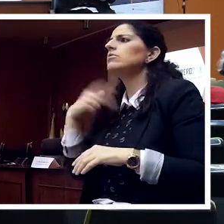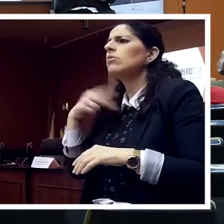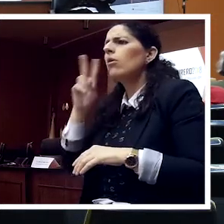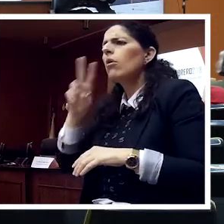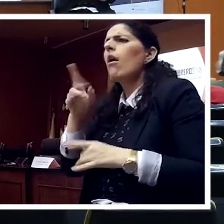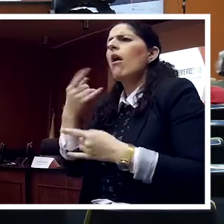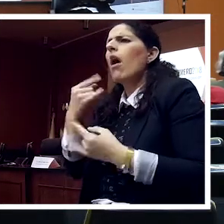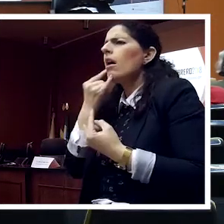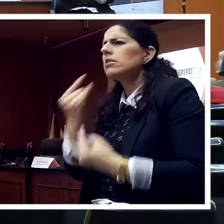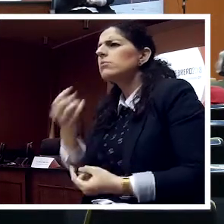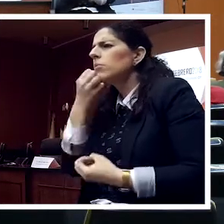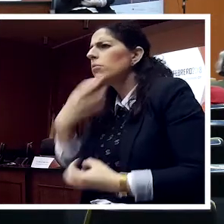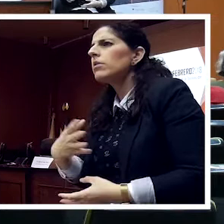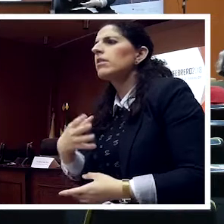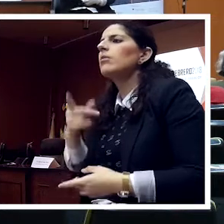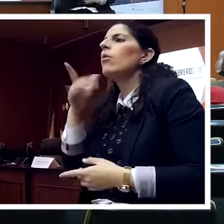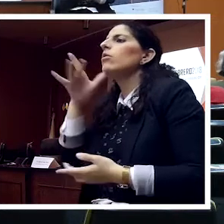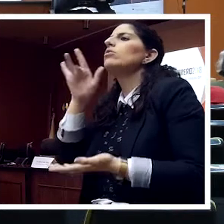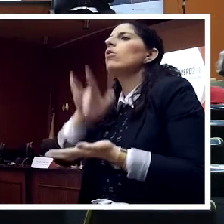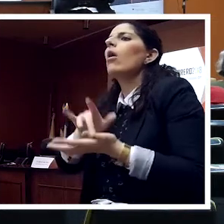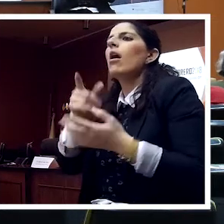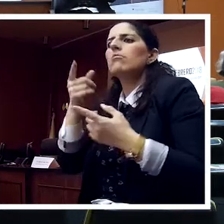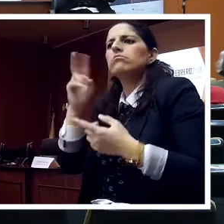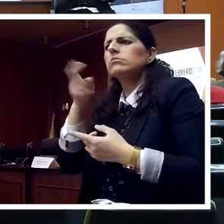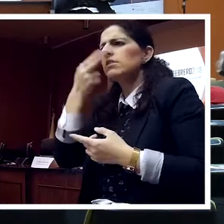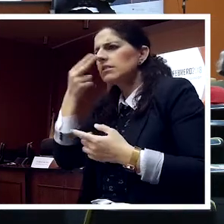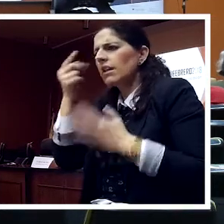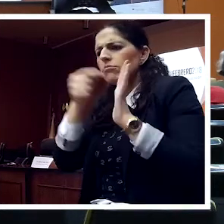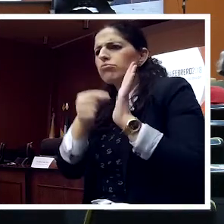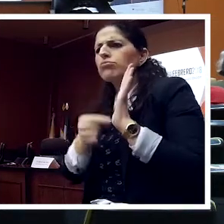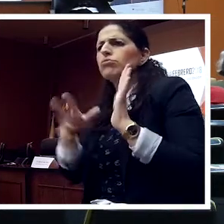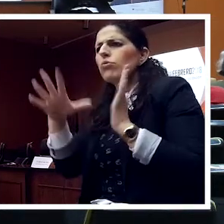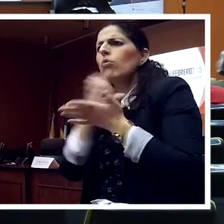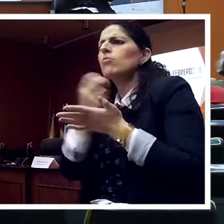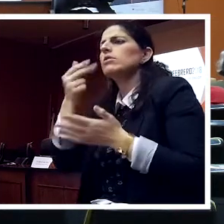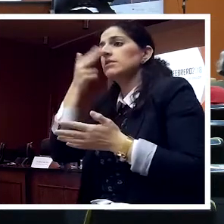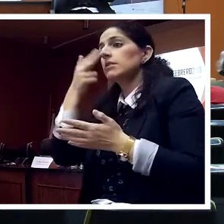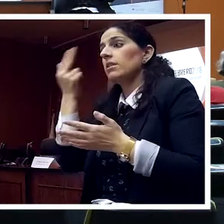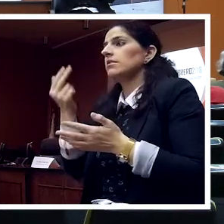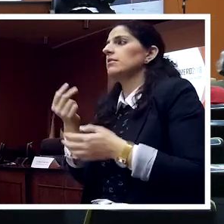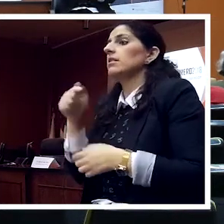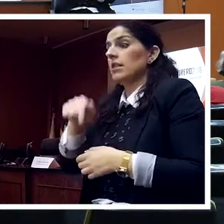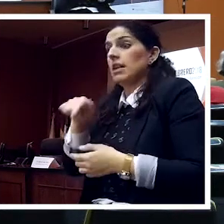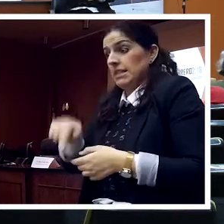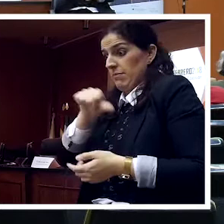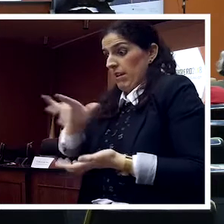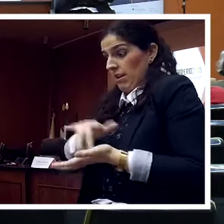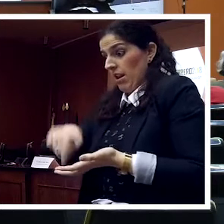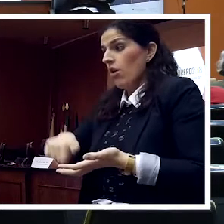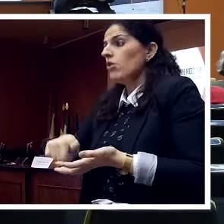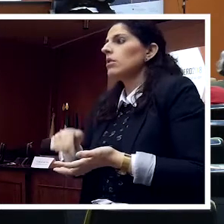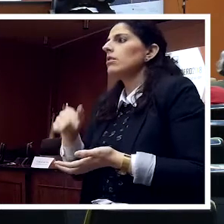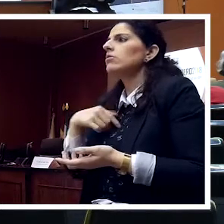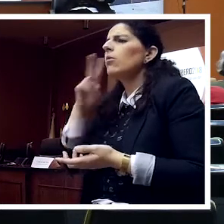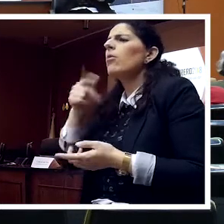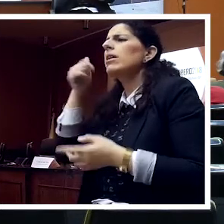absolutamente atractivo, que toca puntos muy sensibles y que esta semana, en especial para mí, es